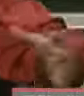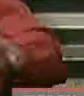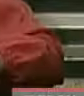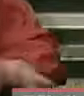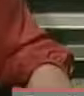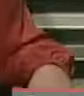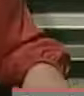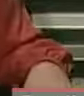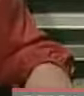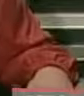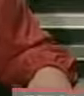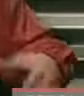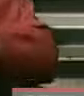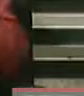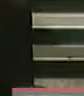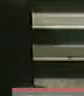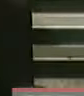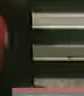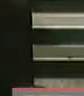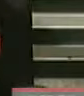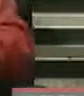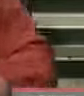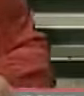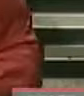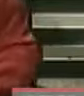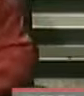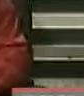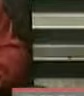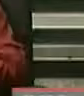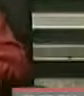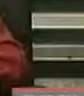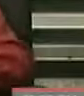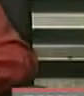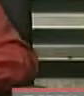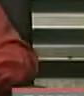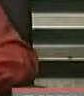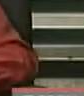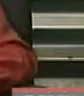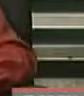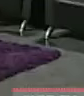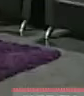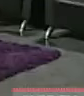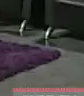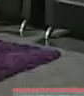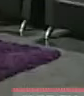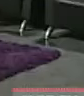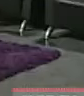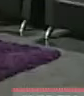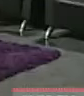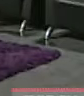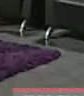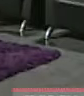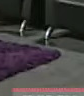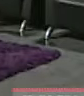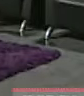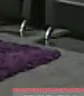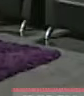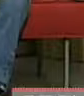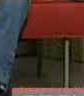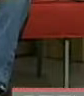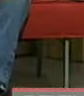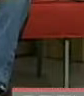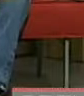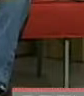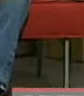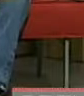mostraran un gas desarrollo económico regional de lo que se denominó la década y que esta máxima de divide y vencerás